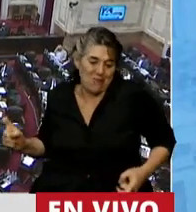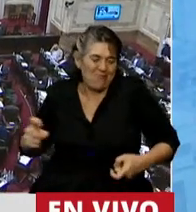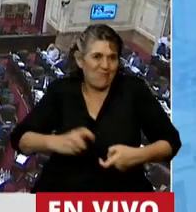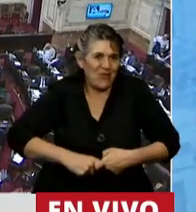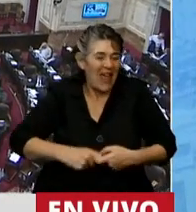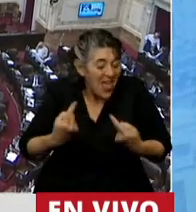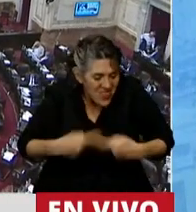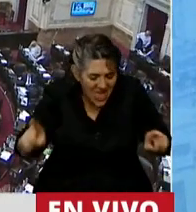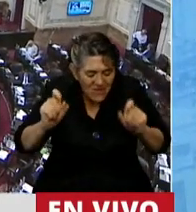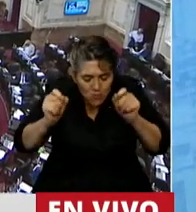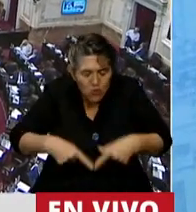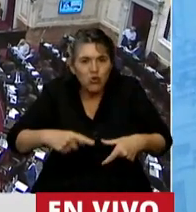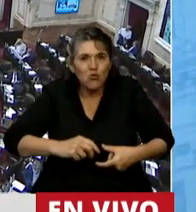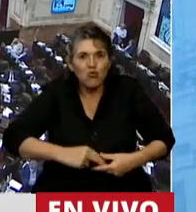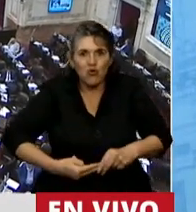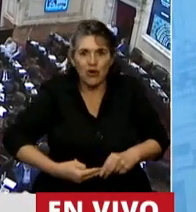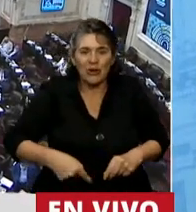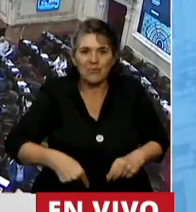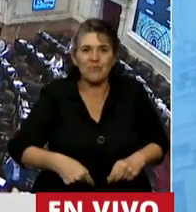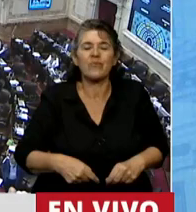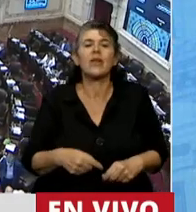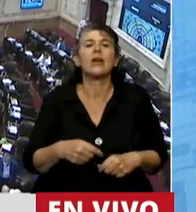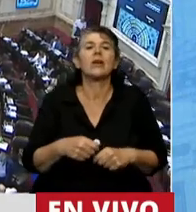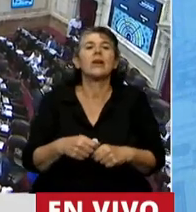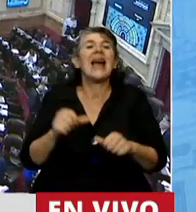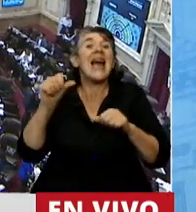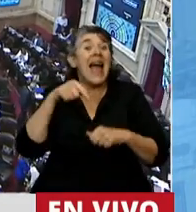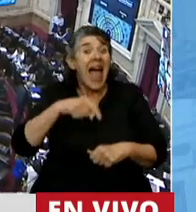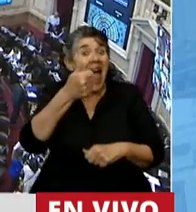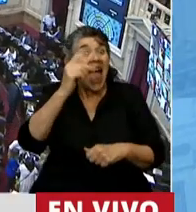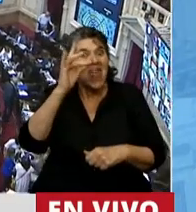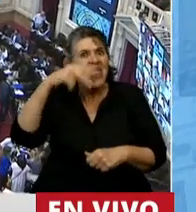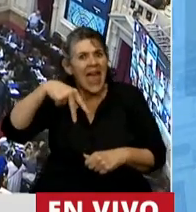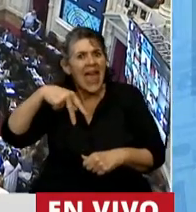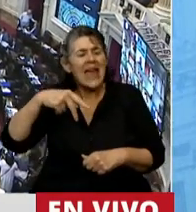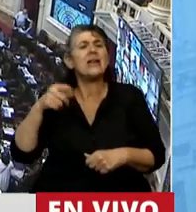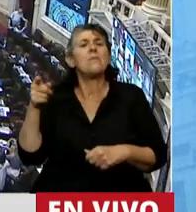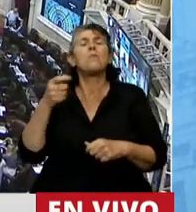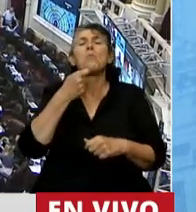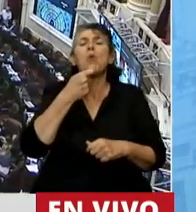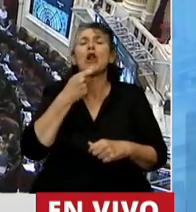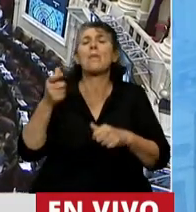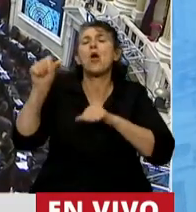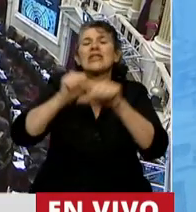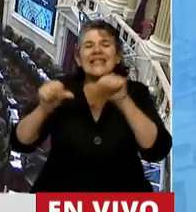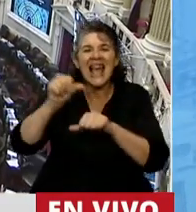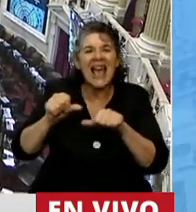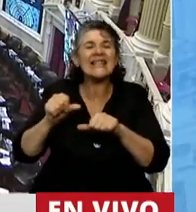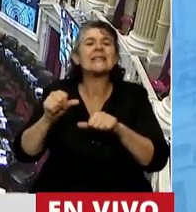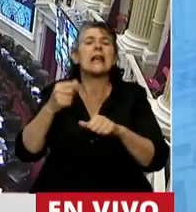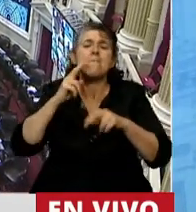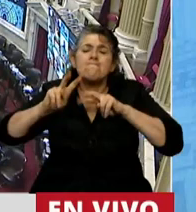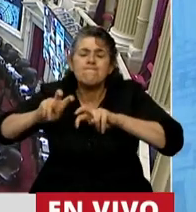la ciencia criminalística lo aplica casi a diario en infinidades de procesos. No es un